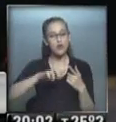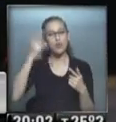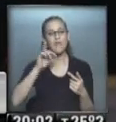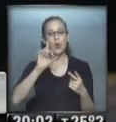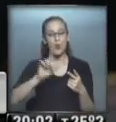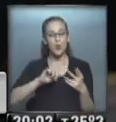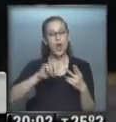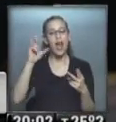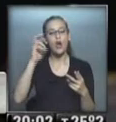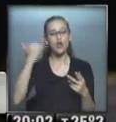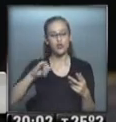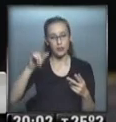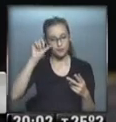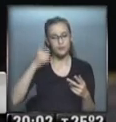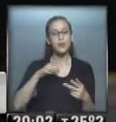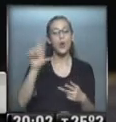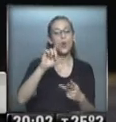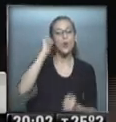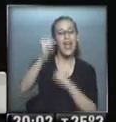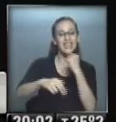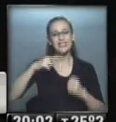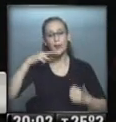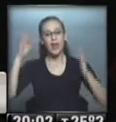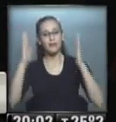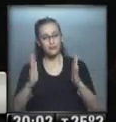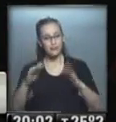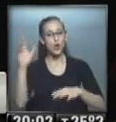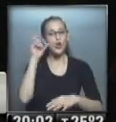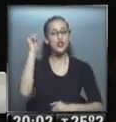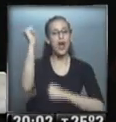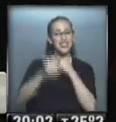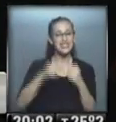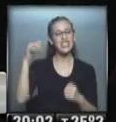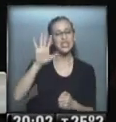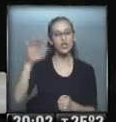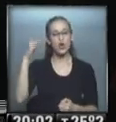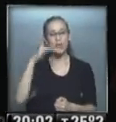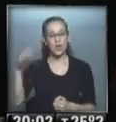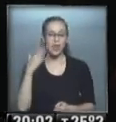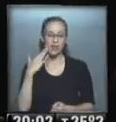Croce, de lunes a viernes de 8 a 17:30 horas.